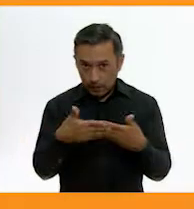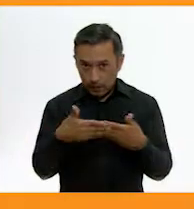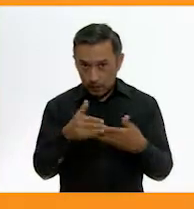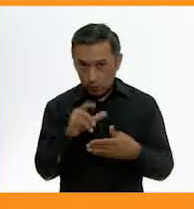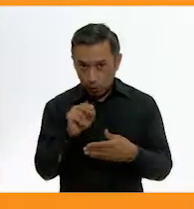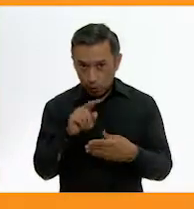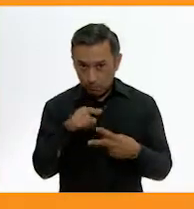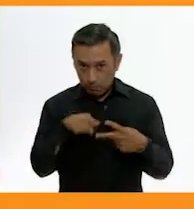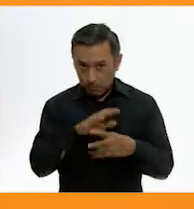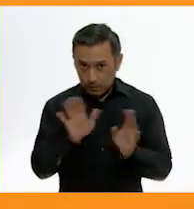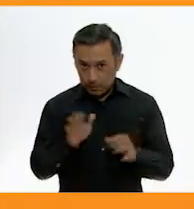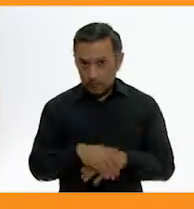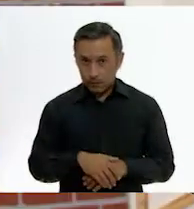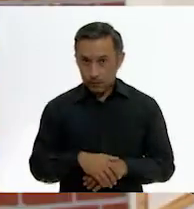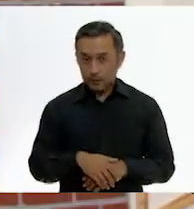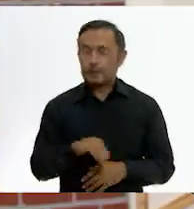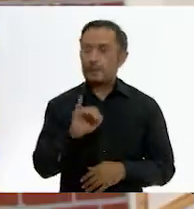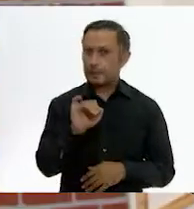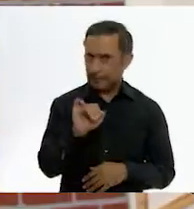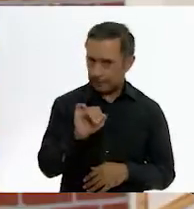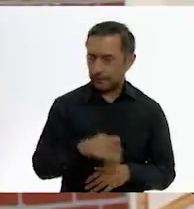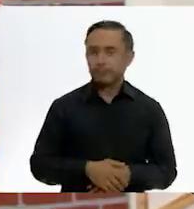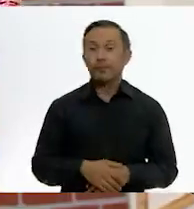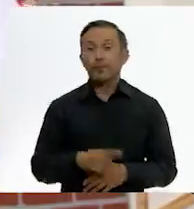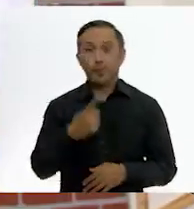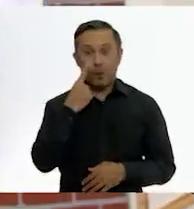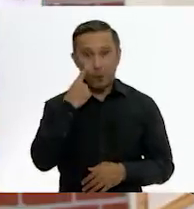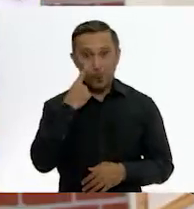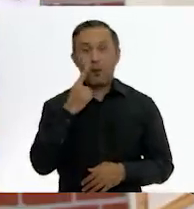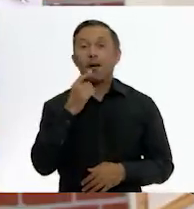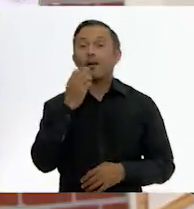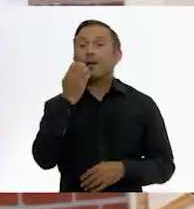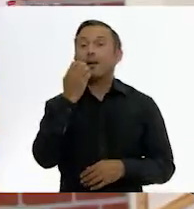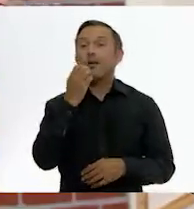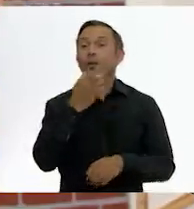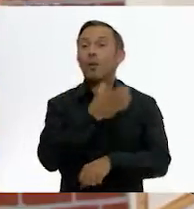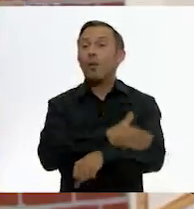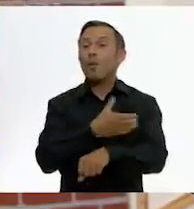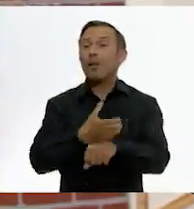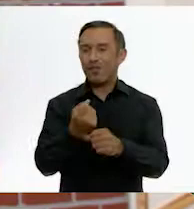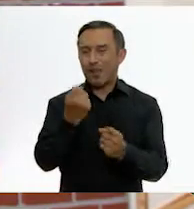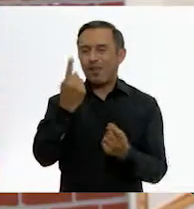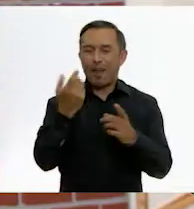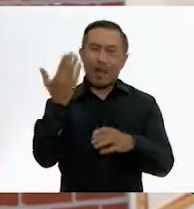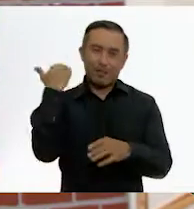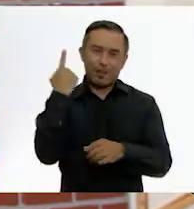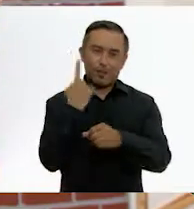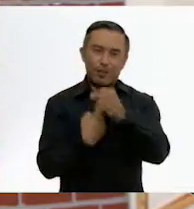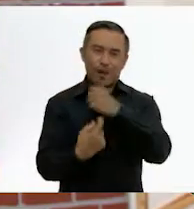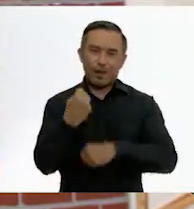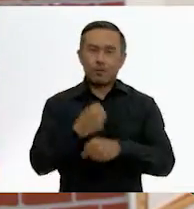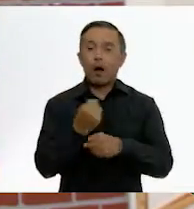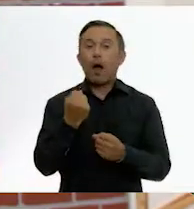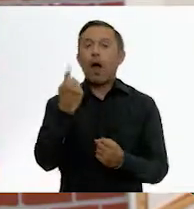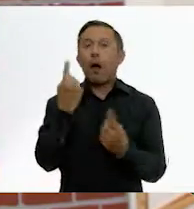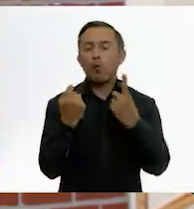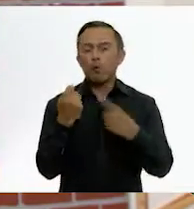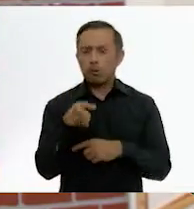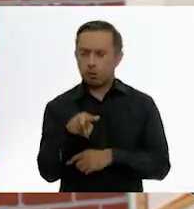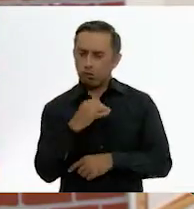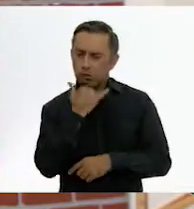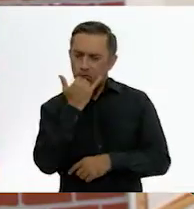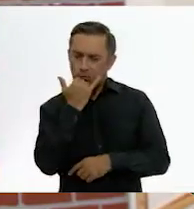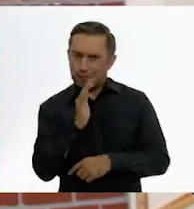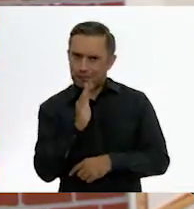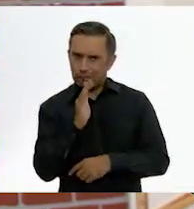si ojo algunos de tus compañeros en ciclos escolares pasados a veces se irán con la impresión de que si